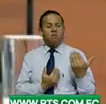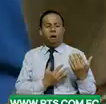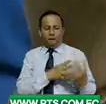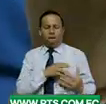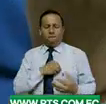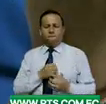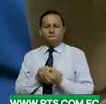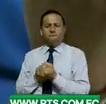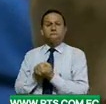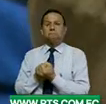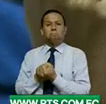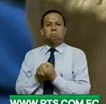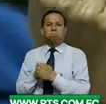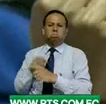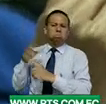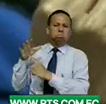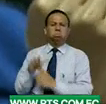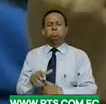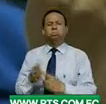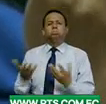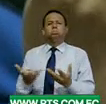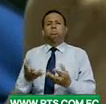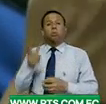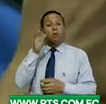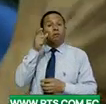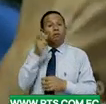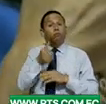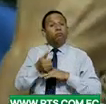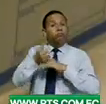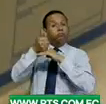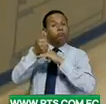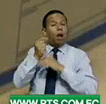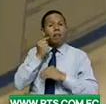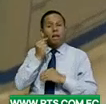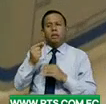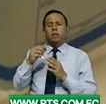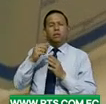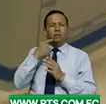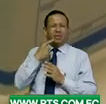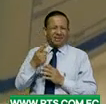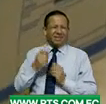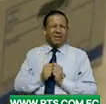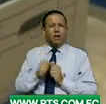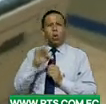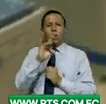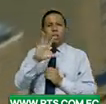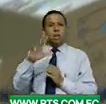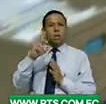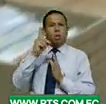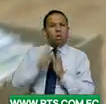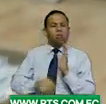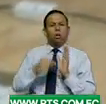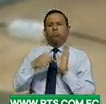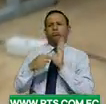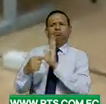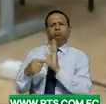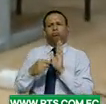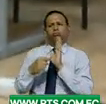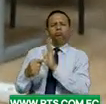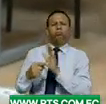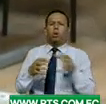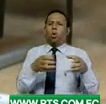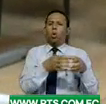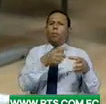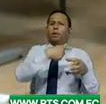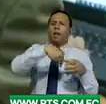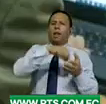Salazar, que sustentó la acusación con 85 elementos de convicción. El aparente delito se habría cometido a través del Comité Técnico de Reconstrucción